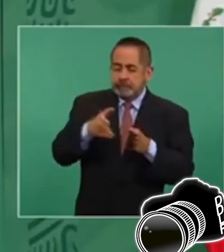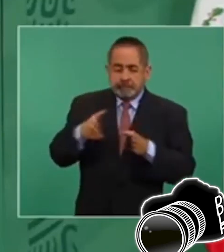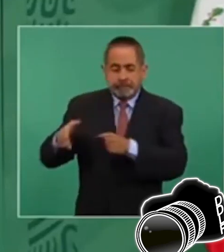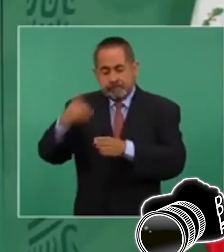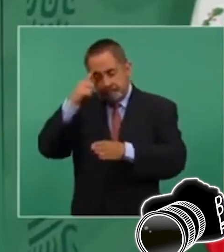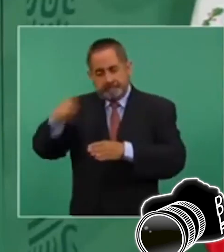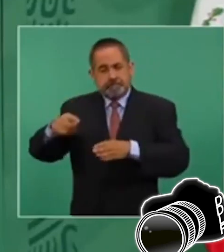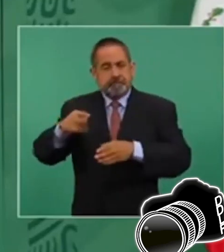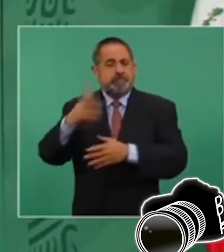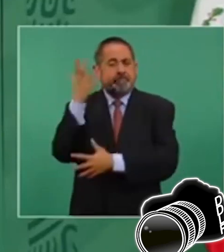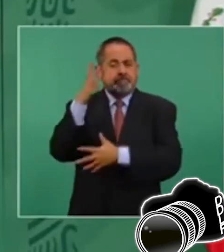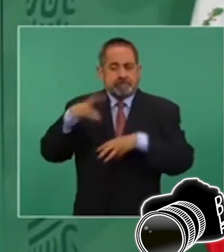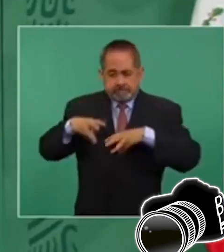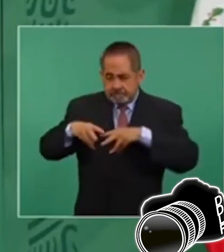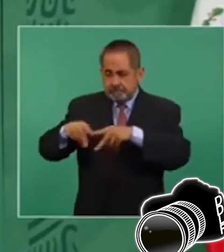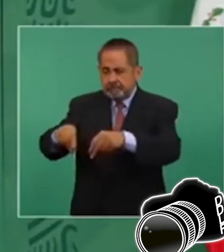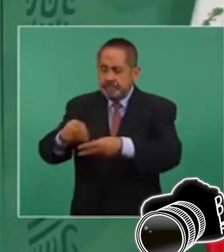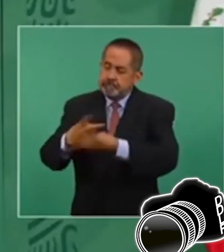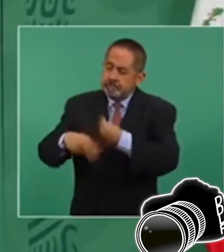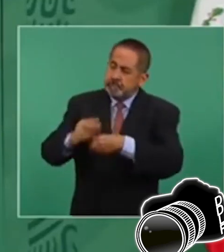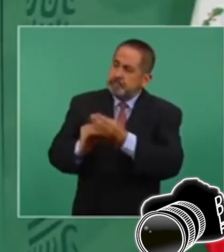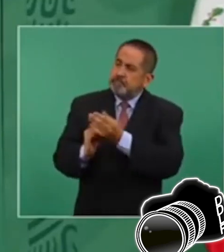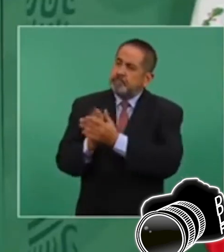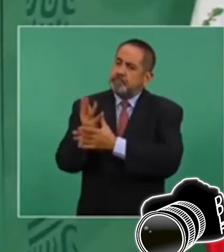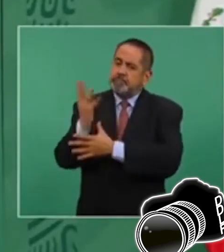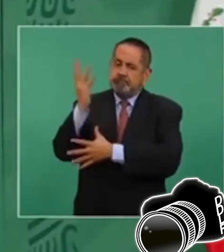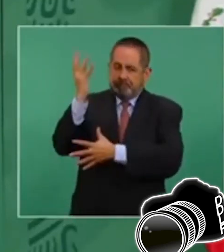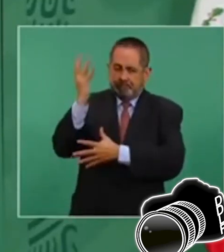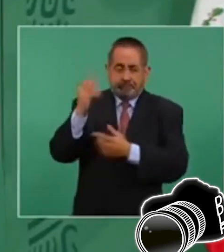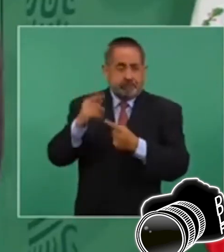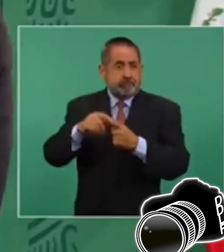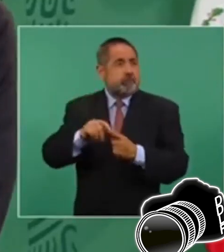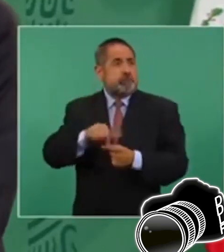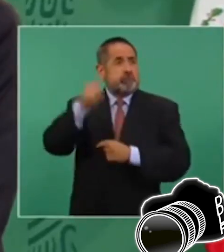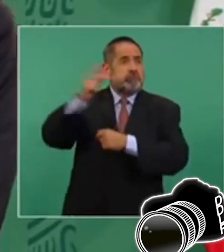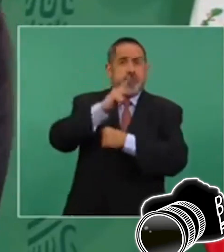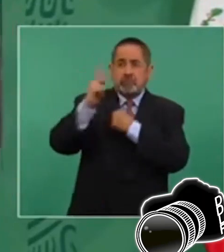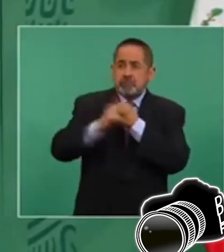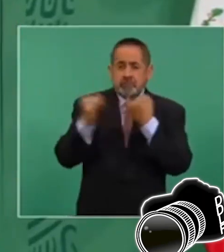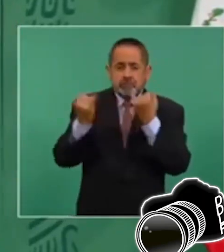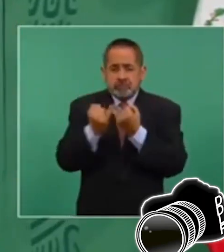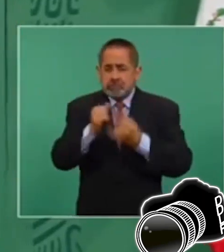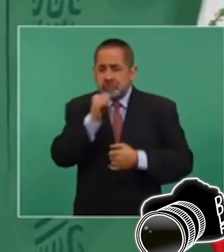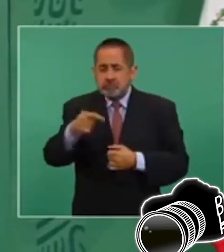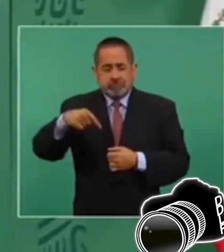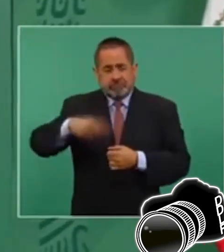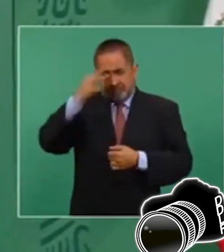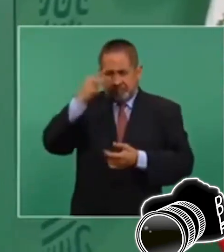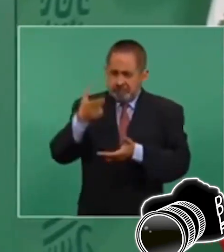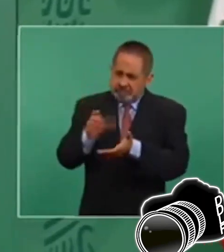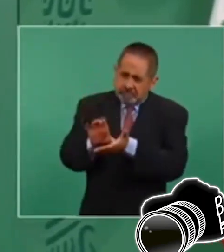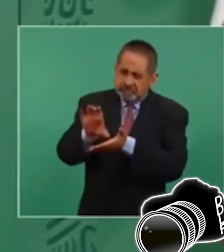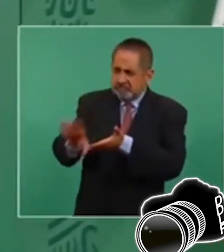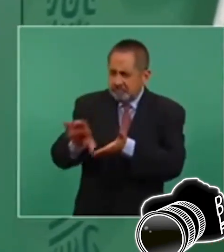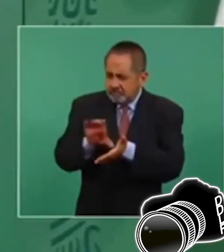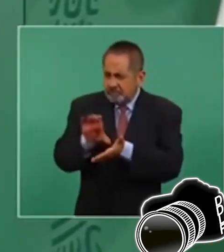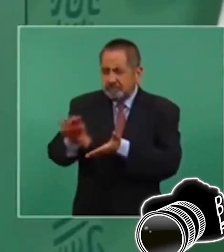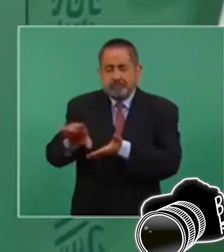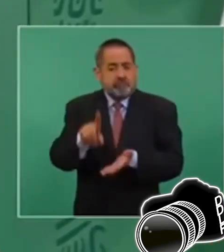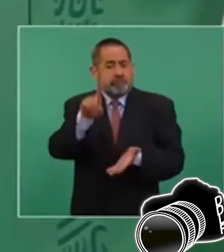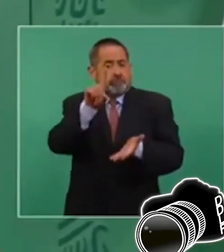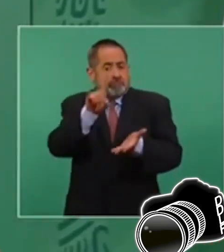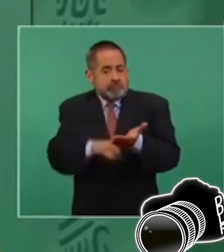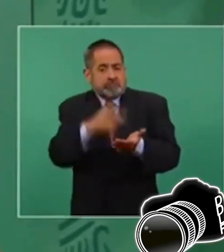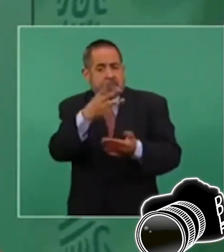hay la participación emergente de las redes Entonces los medios vamos a decir convencionales en algunos casos no en todos